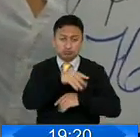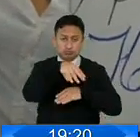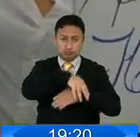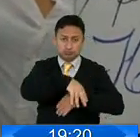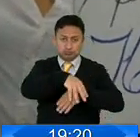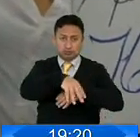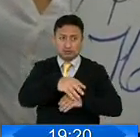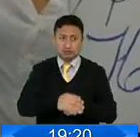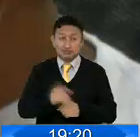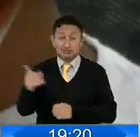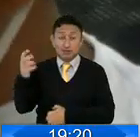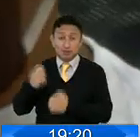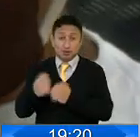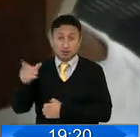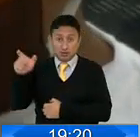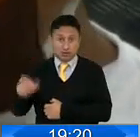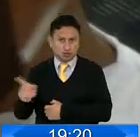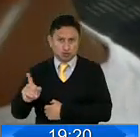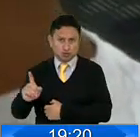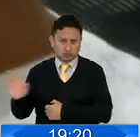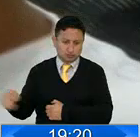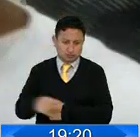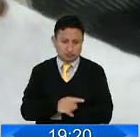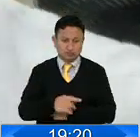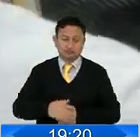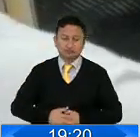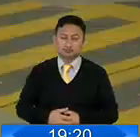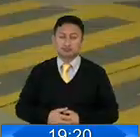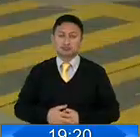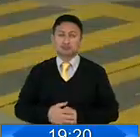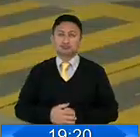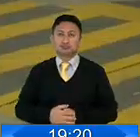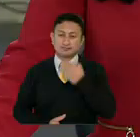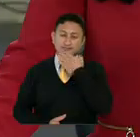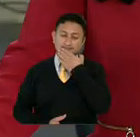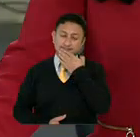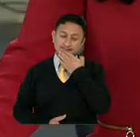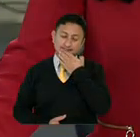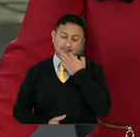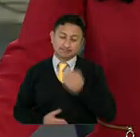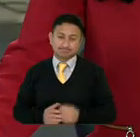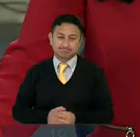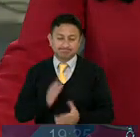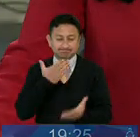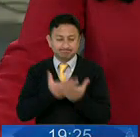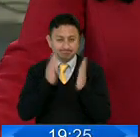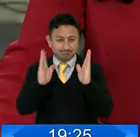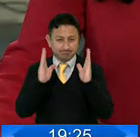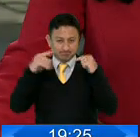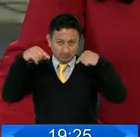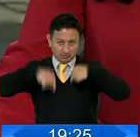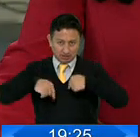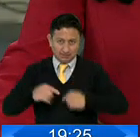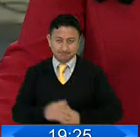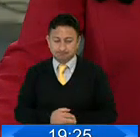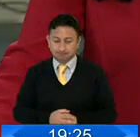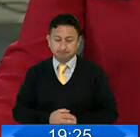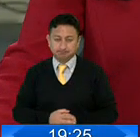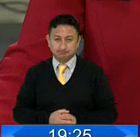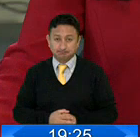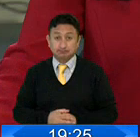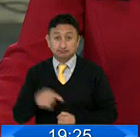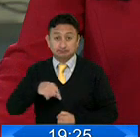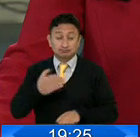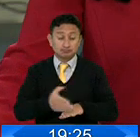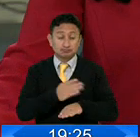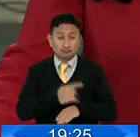sin perjudicar así a sus pacientes. Informó Carlos Julio. Gracias por seguir en nuestra sintonía. Y